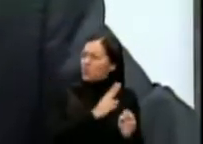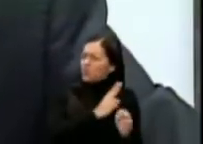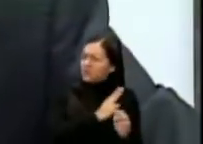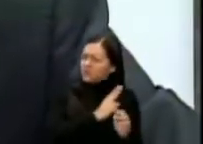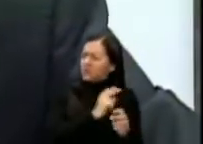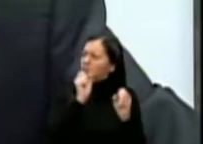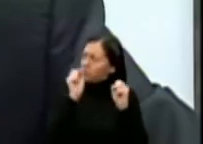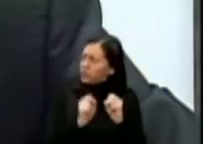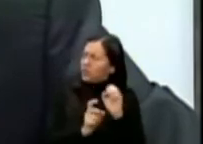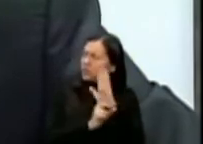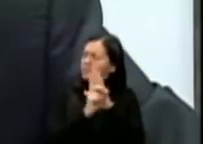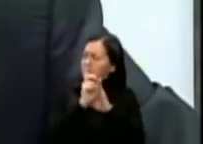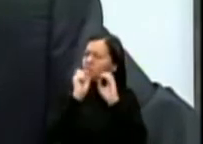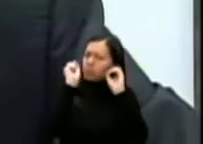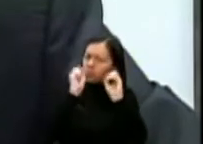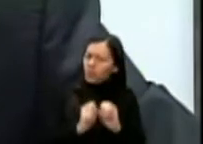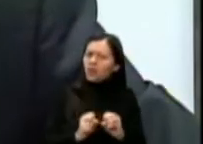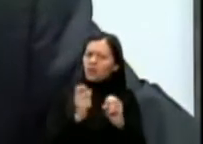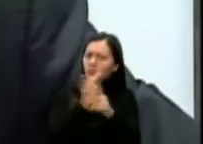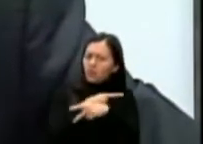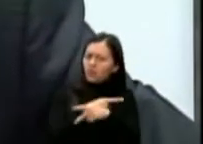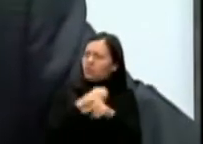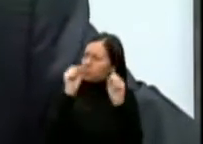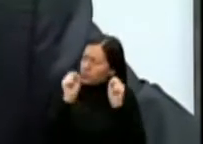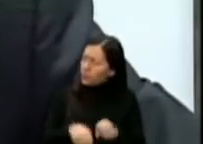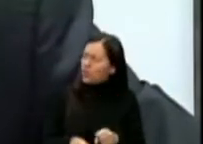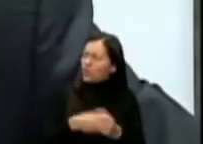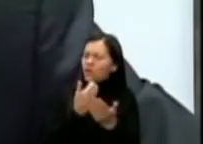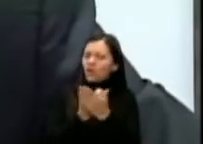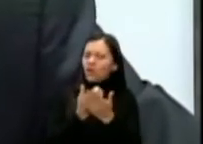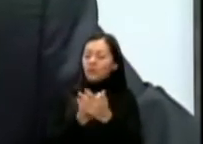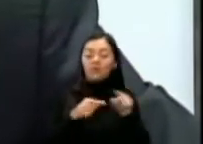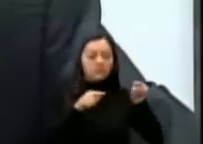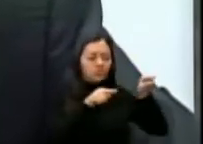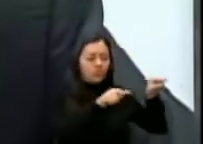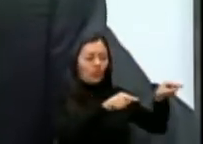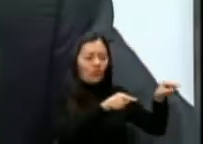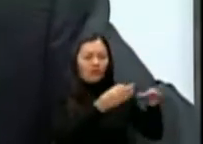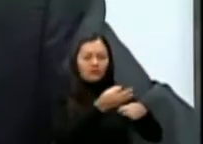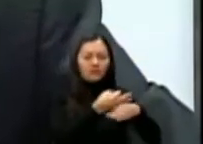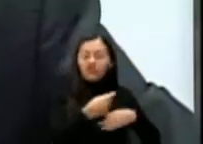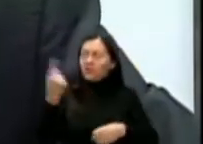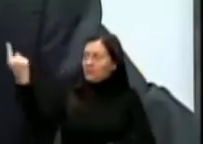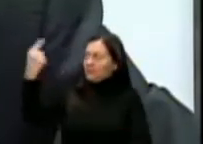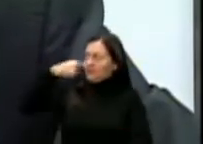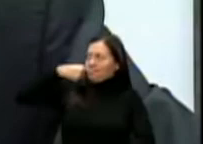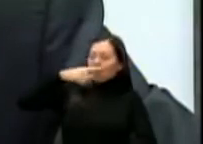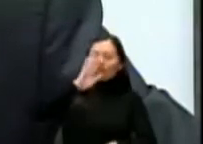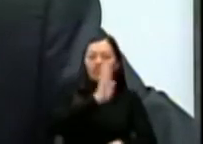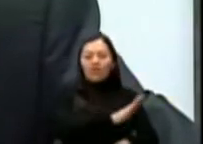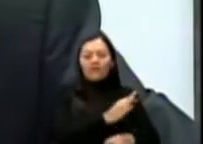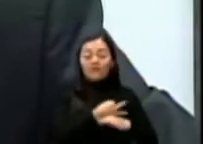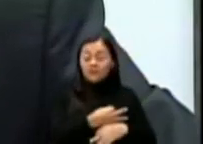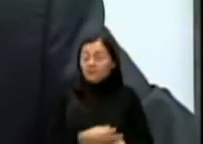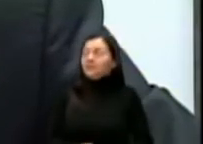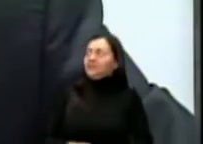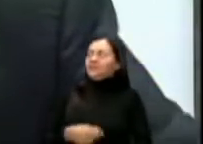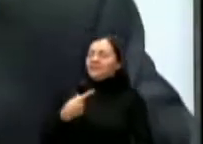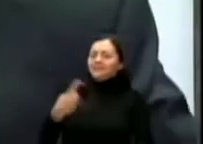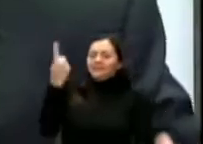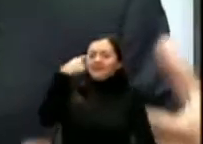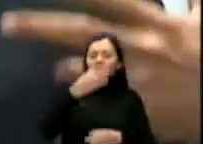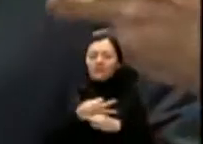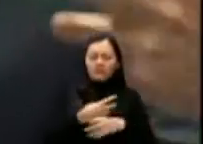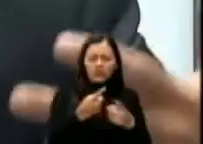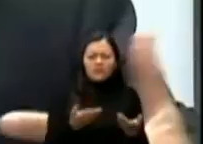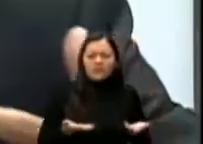matriz productiva y me dice esa esa es gran parte de tu misión no traer justicia a la amazonía de generar desarrollo que la